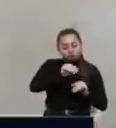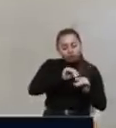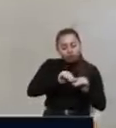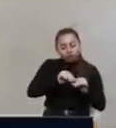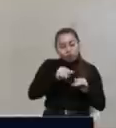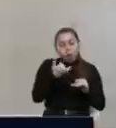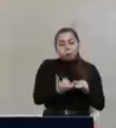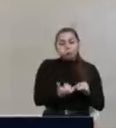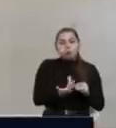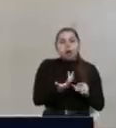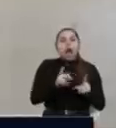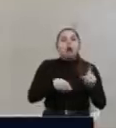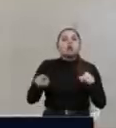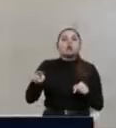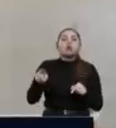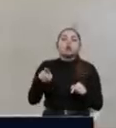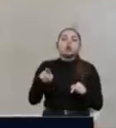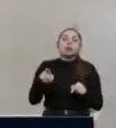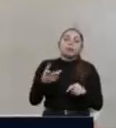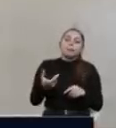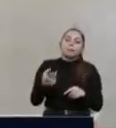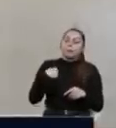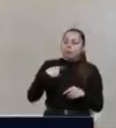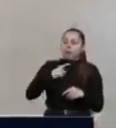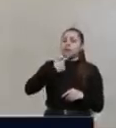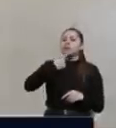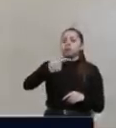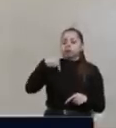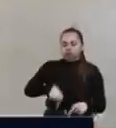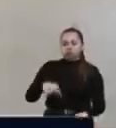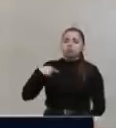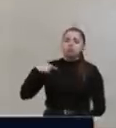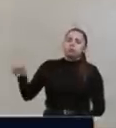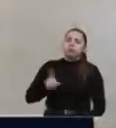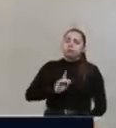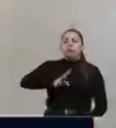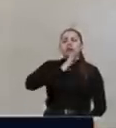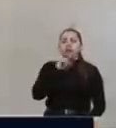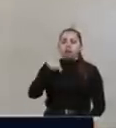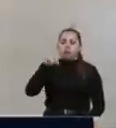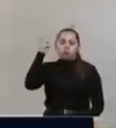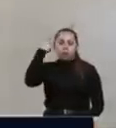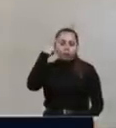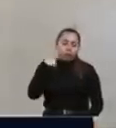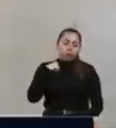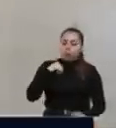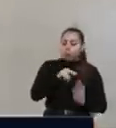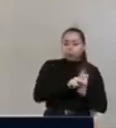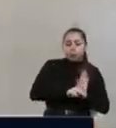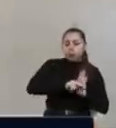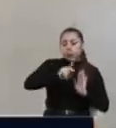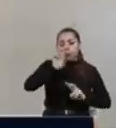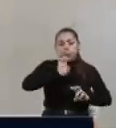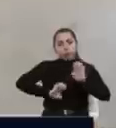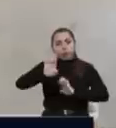Entonces decía, para quienes han afirmado aquí ahora que este gobierno no tiene una política de drogas,